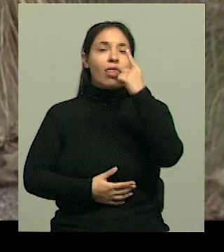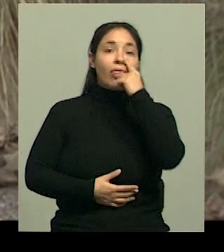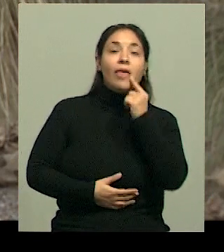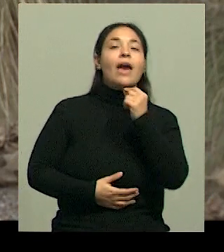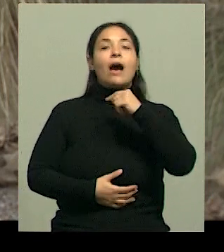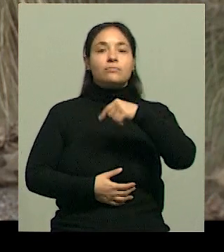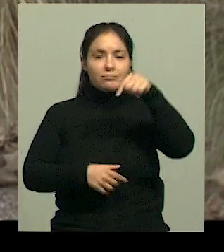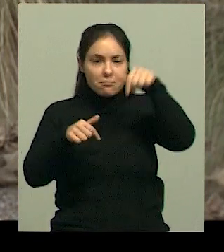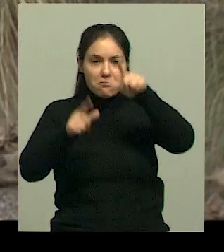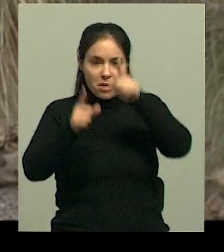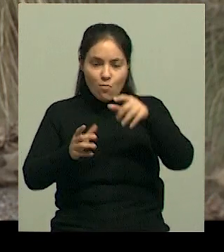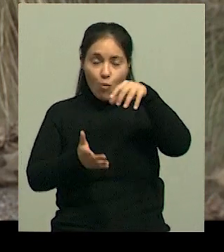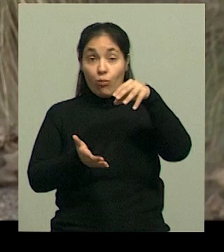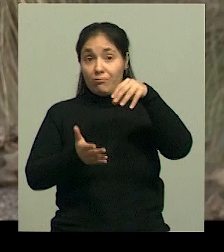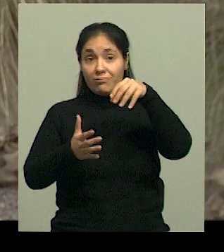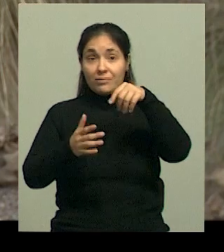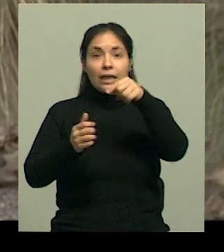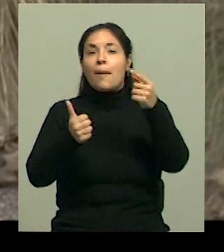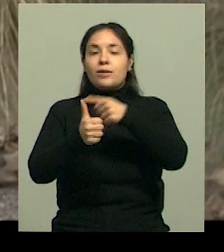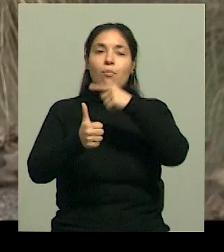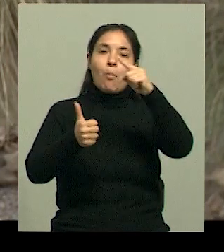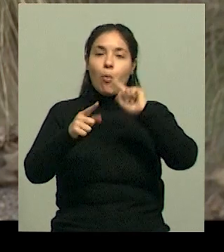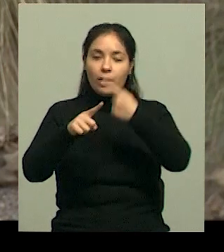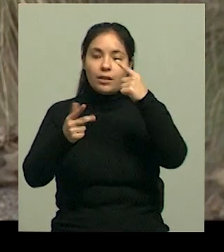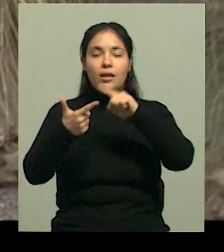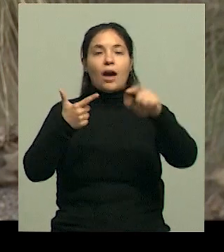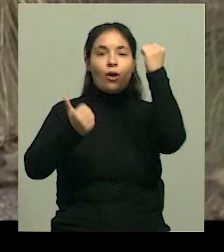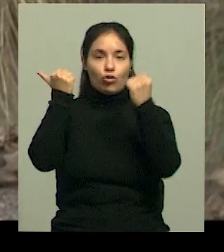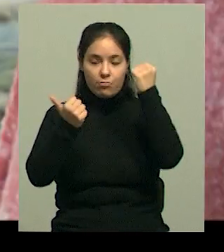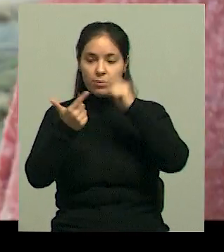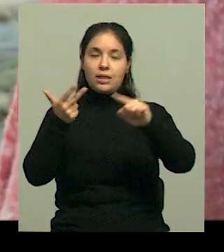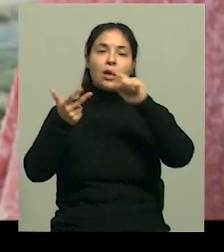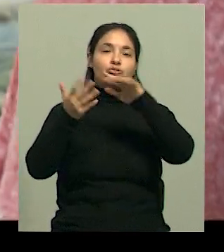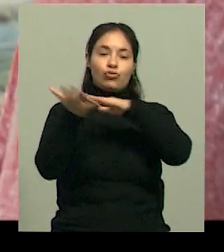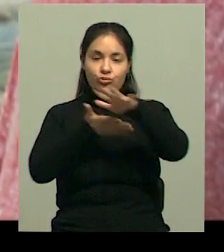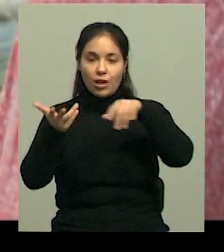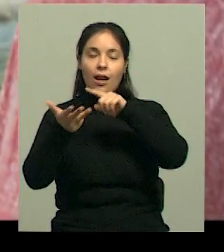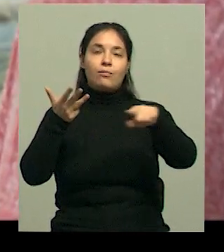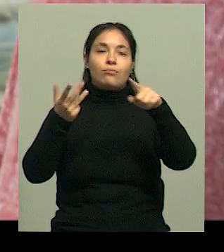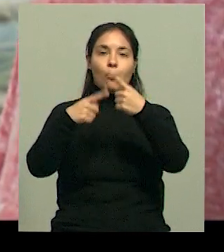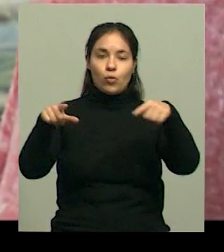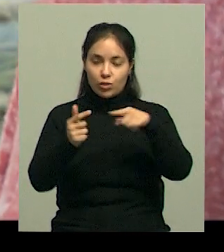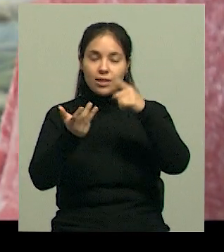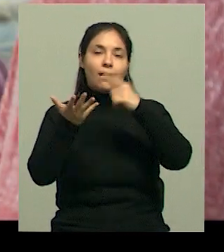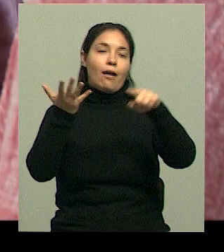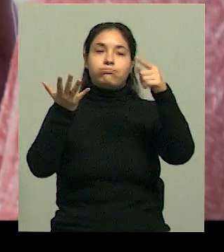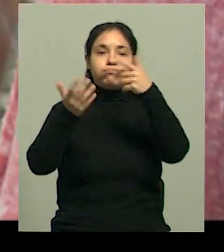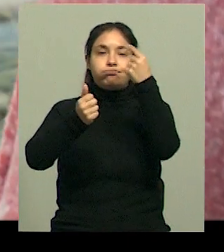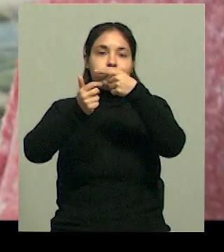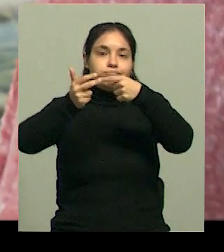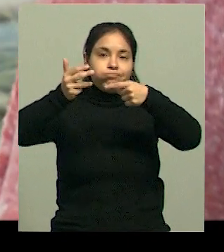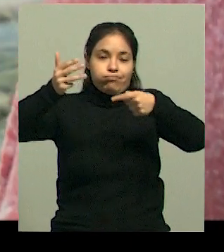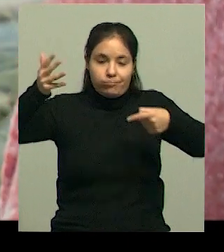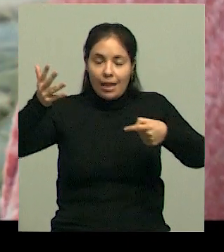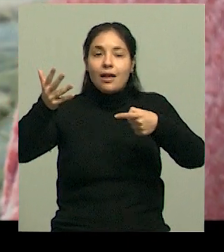de la historia que está ligado a la política, ligado a la geografía, ligado a la economía, ligado a lo social, ligado a lo artístico, ligado a